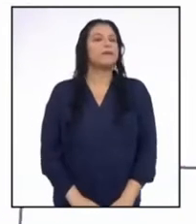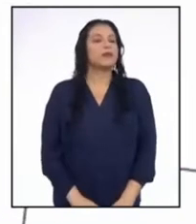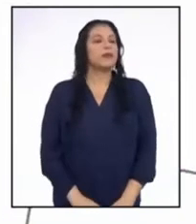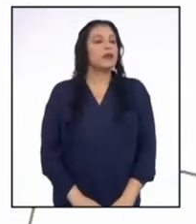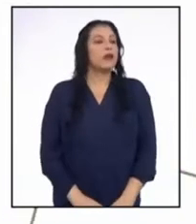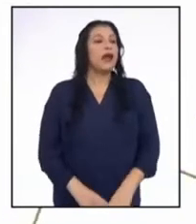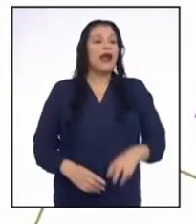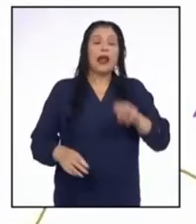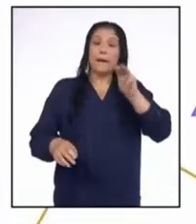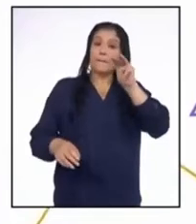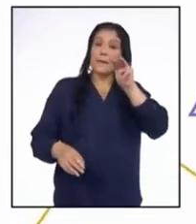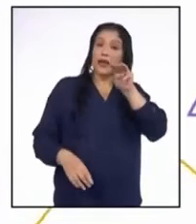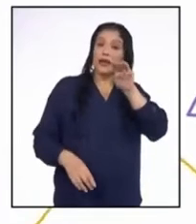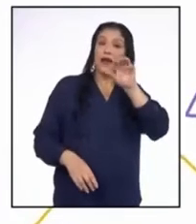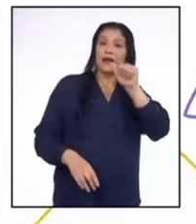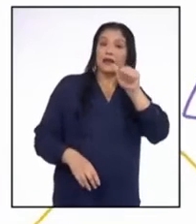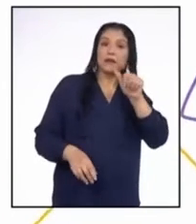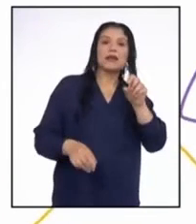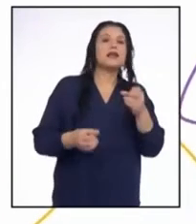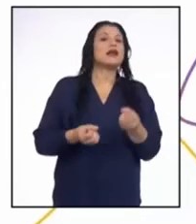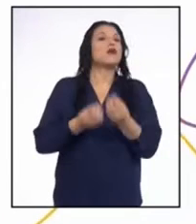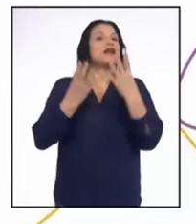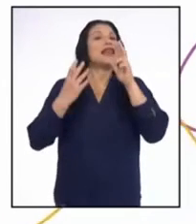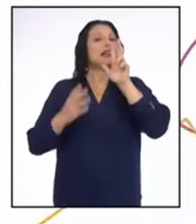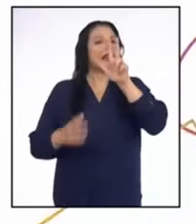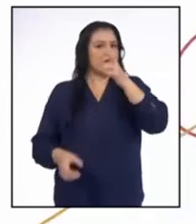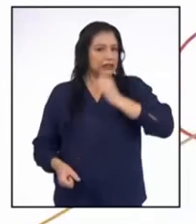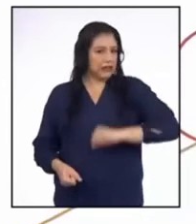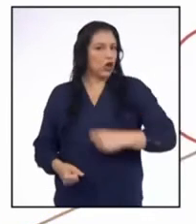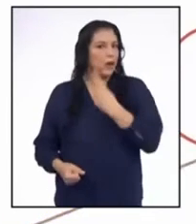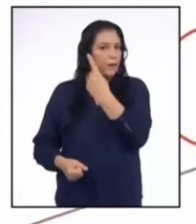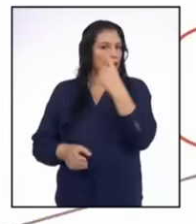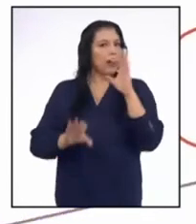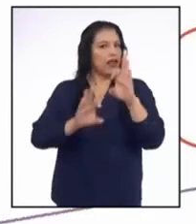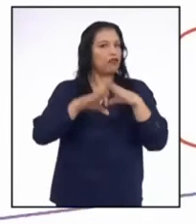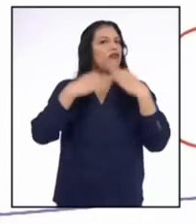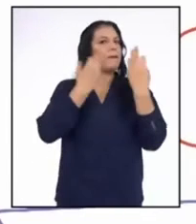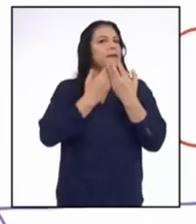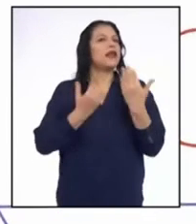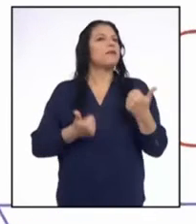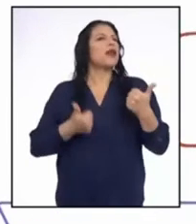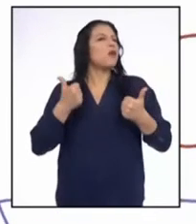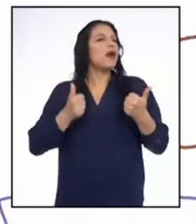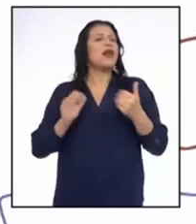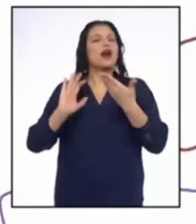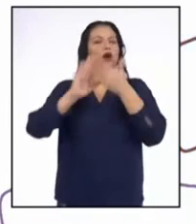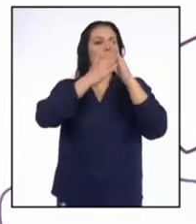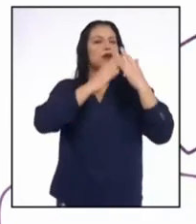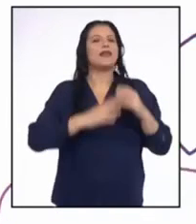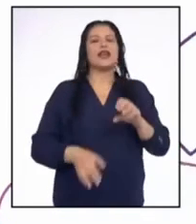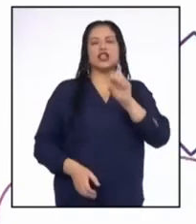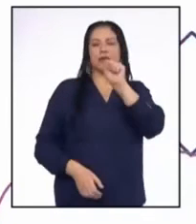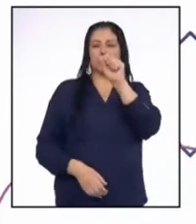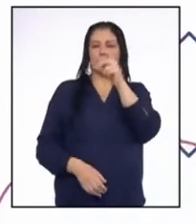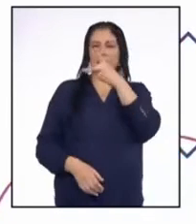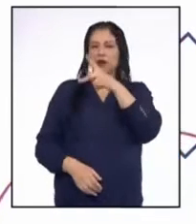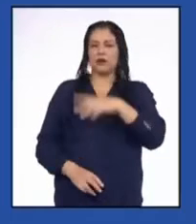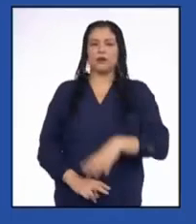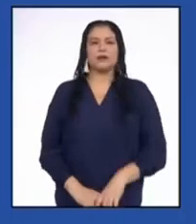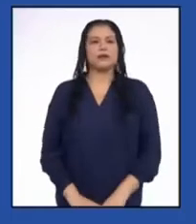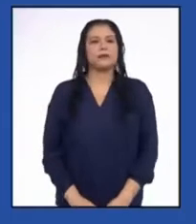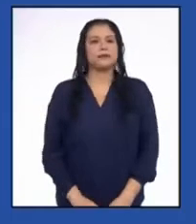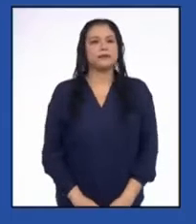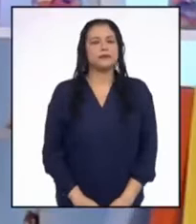La media aritmética es 3 hijos por familia para la comunidad Shipibo-Conibo.